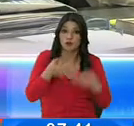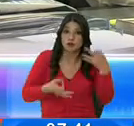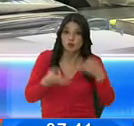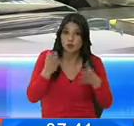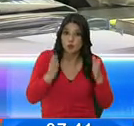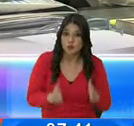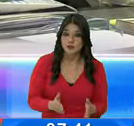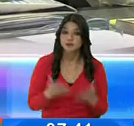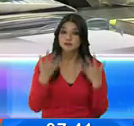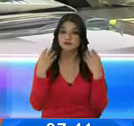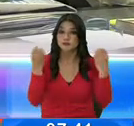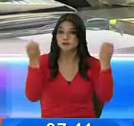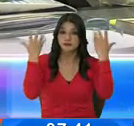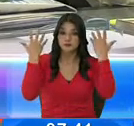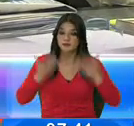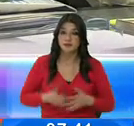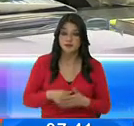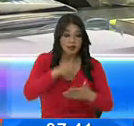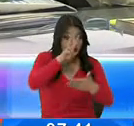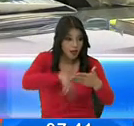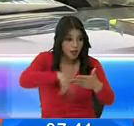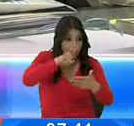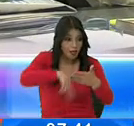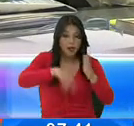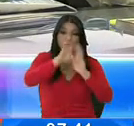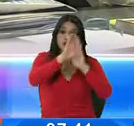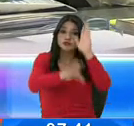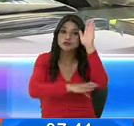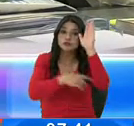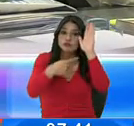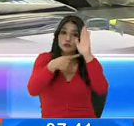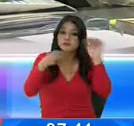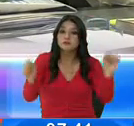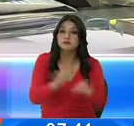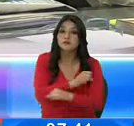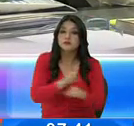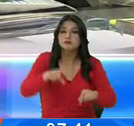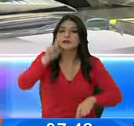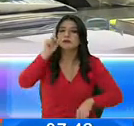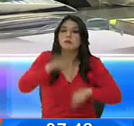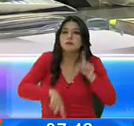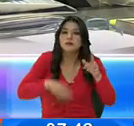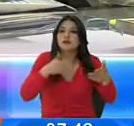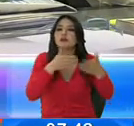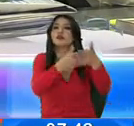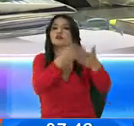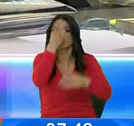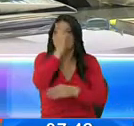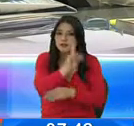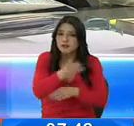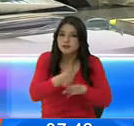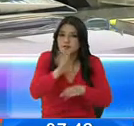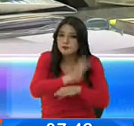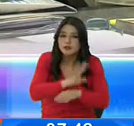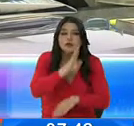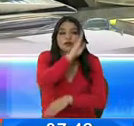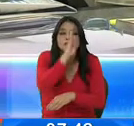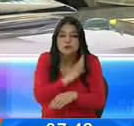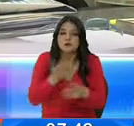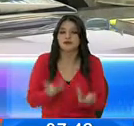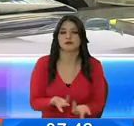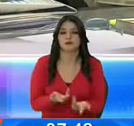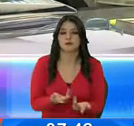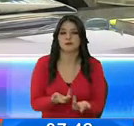se olvidó de leer la constitución no puede nadie oponerse a una resolución fiscalizador y en este caso